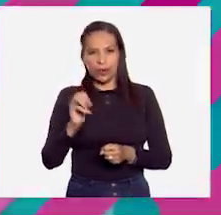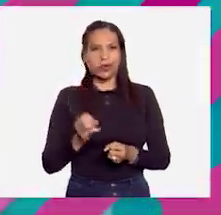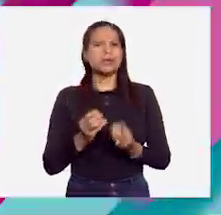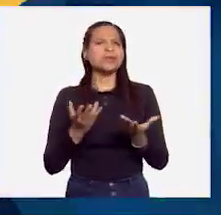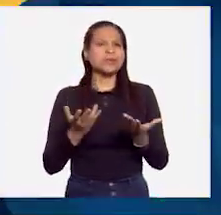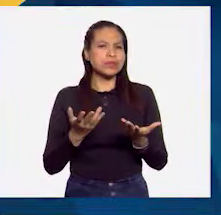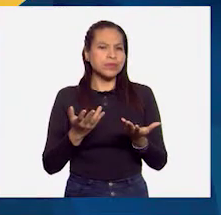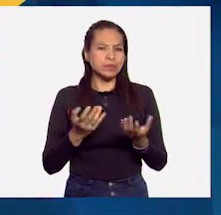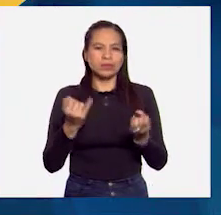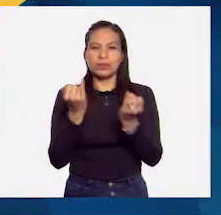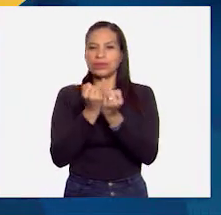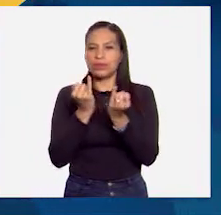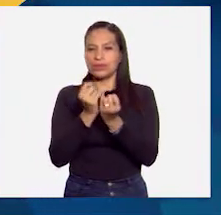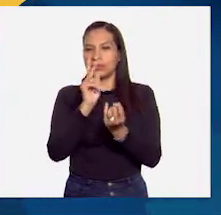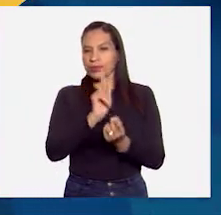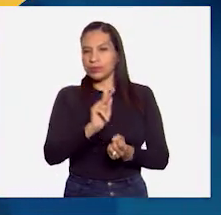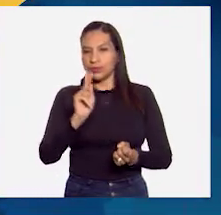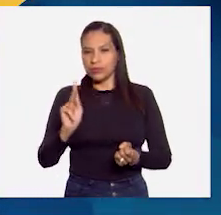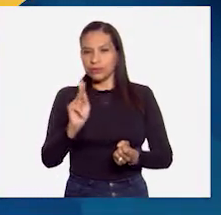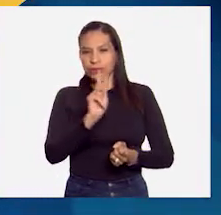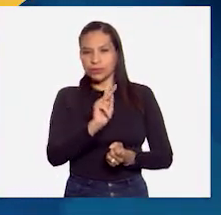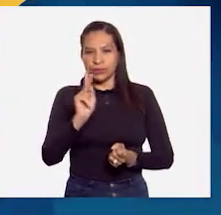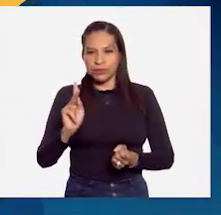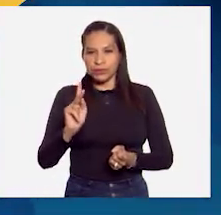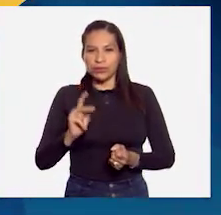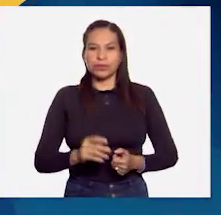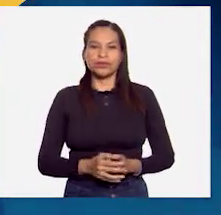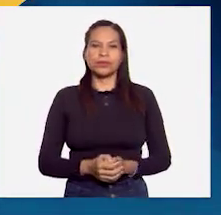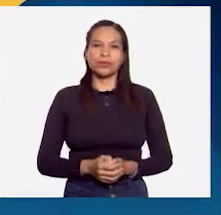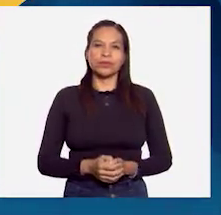¡Chacachachón! Es igual a...